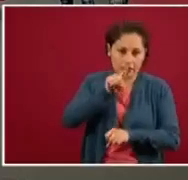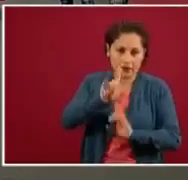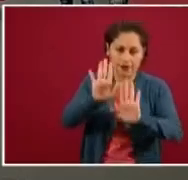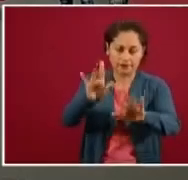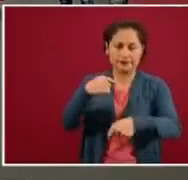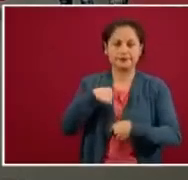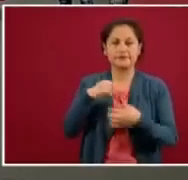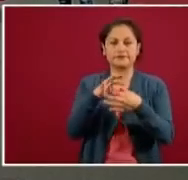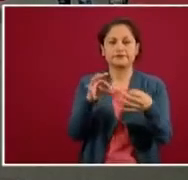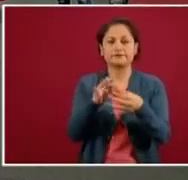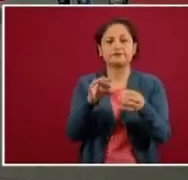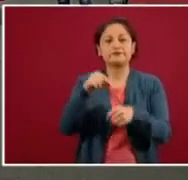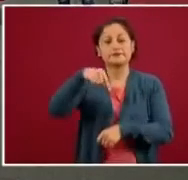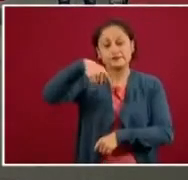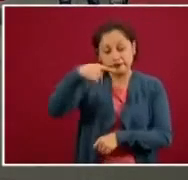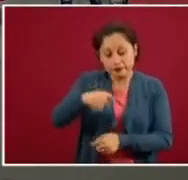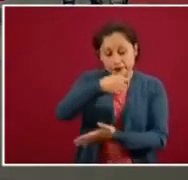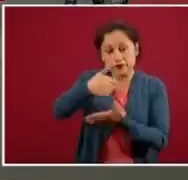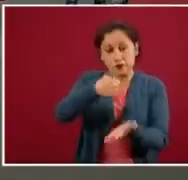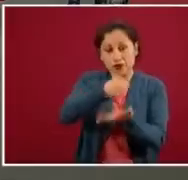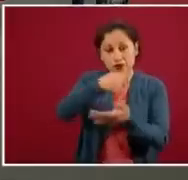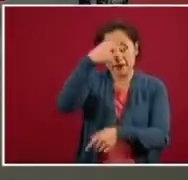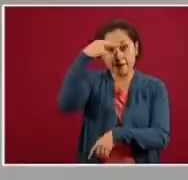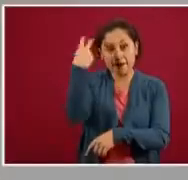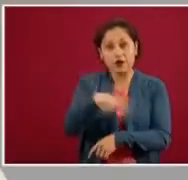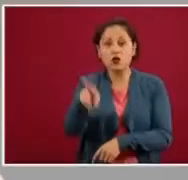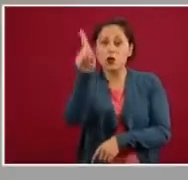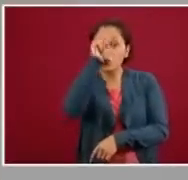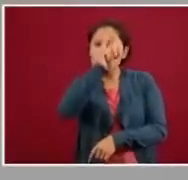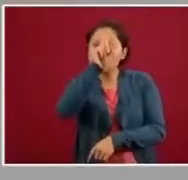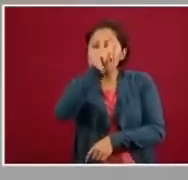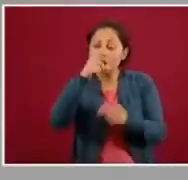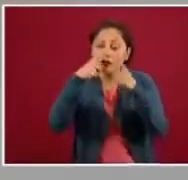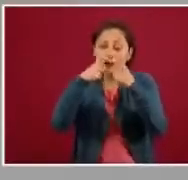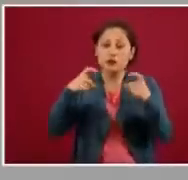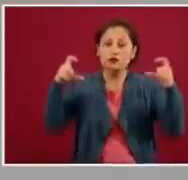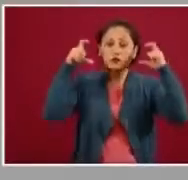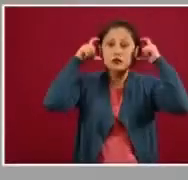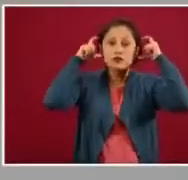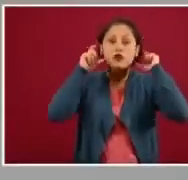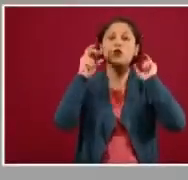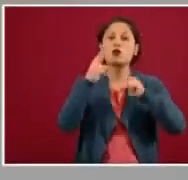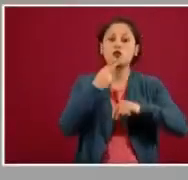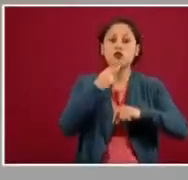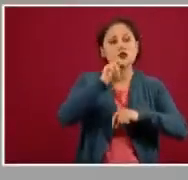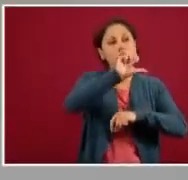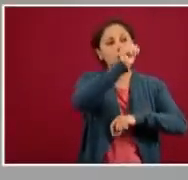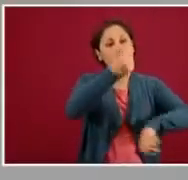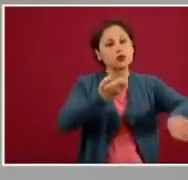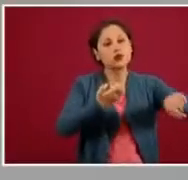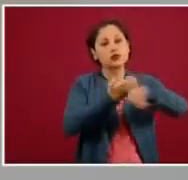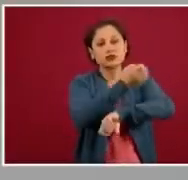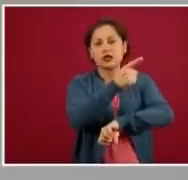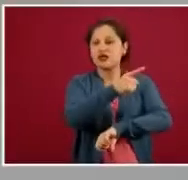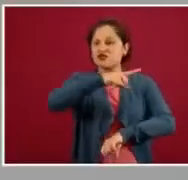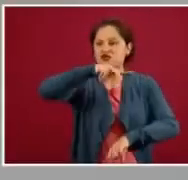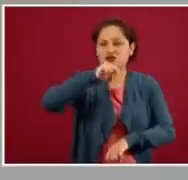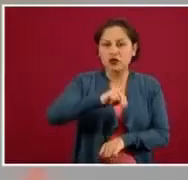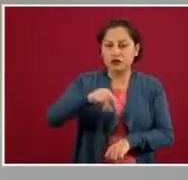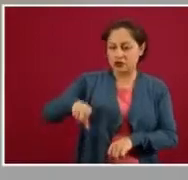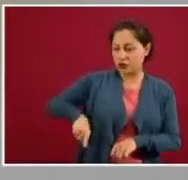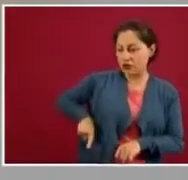Es que en la Ciudad de México recomendaron el cubrebocas, y es que en el estado fulano de tal recomendaron el cubrebocas. ¿Y por qué el gobierno no